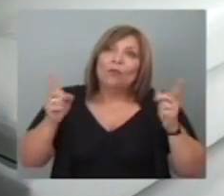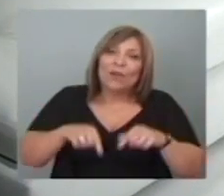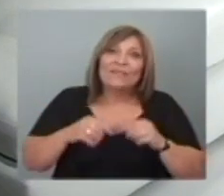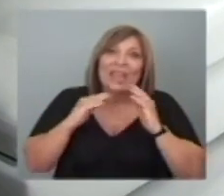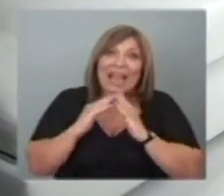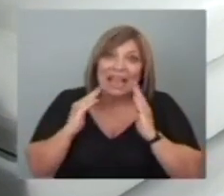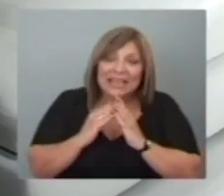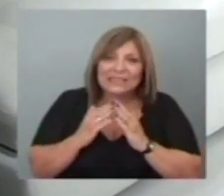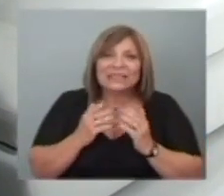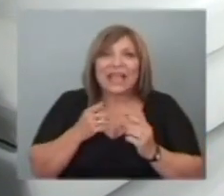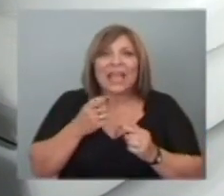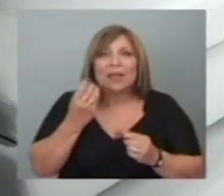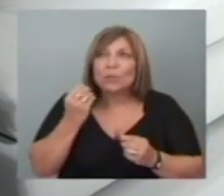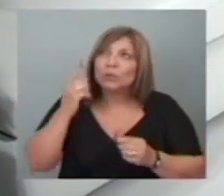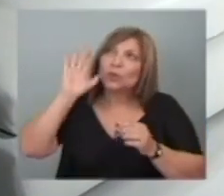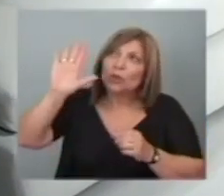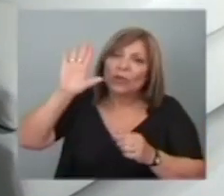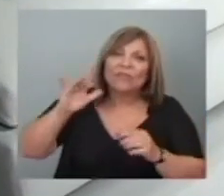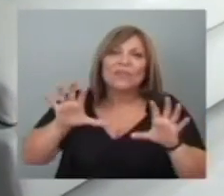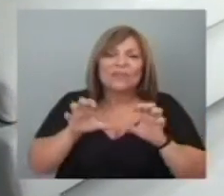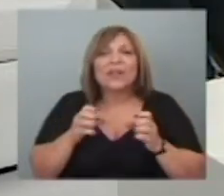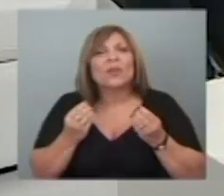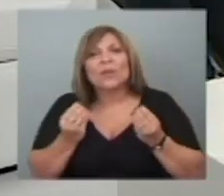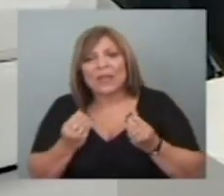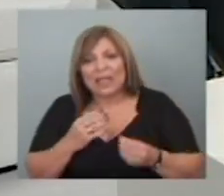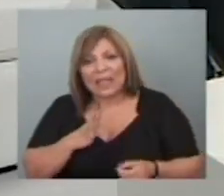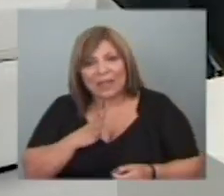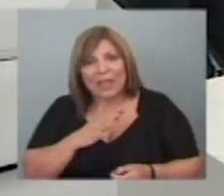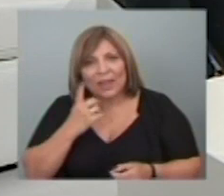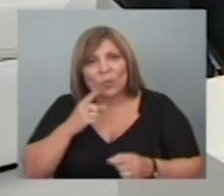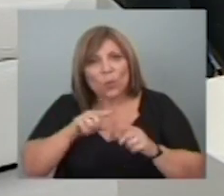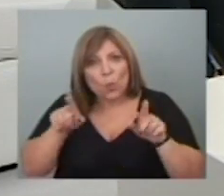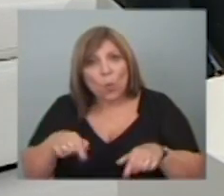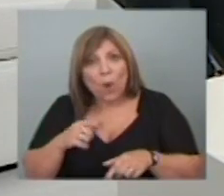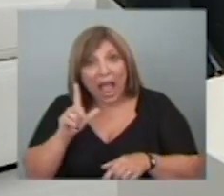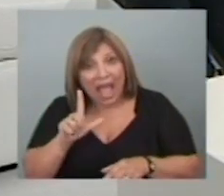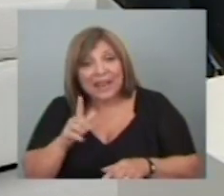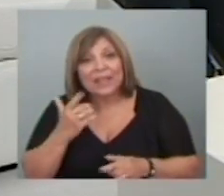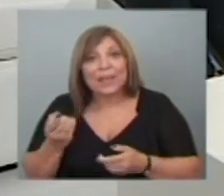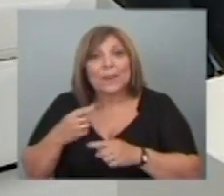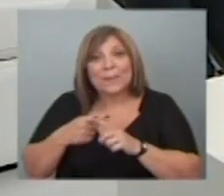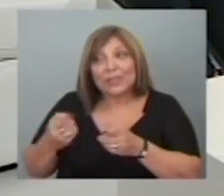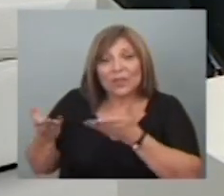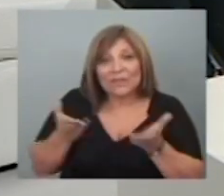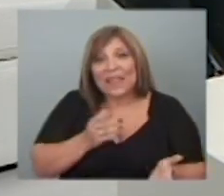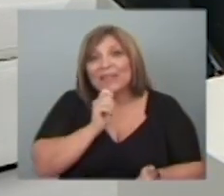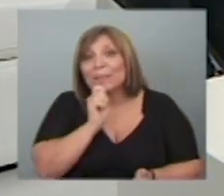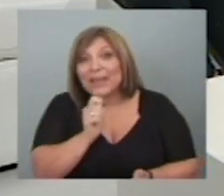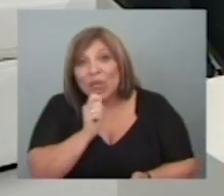cómo es volver después de muchos años de estar en el exterior, tenemos un espacio en nuestro programa que es el medio invitado, un